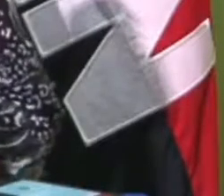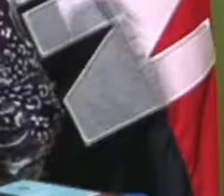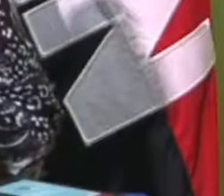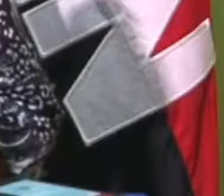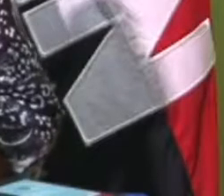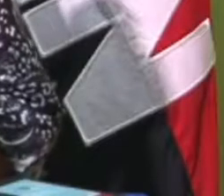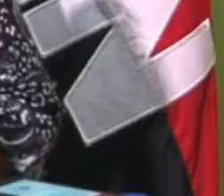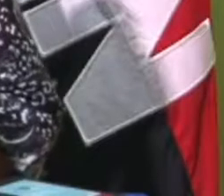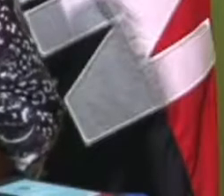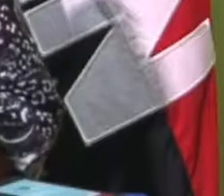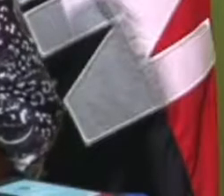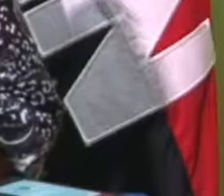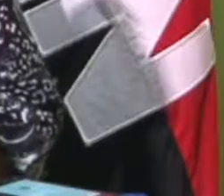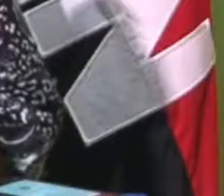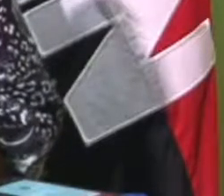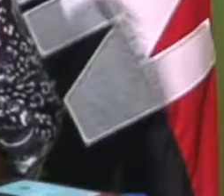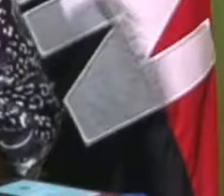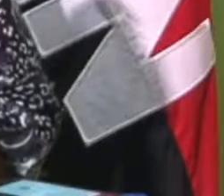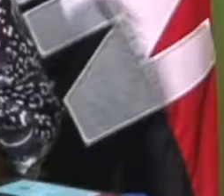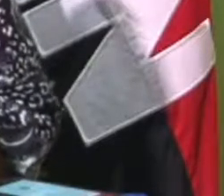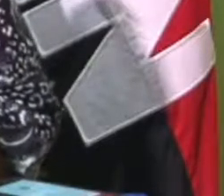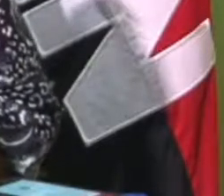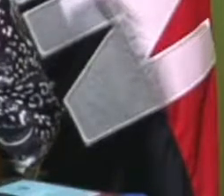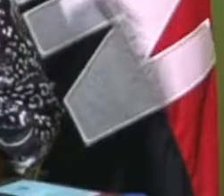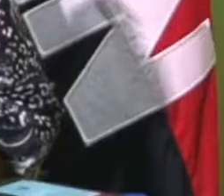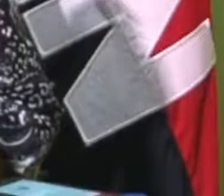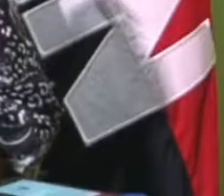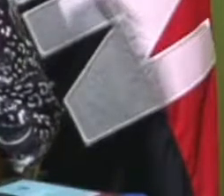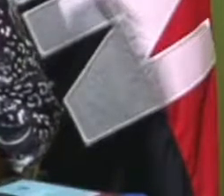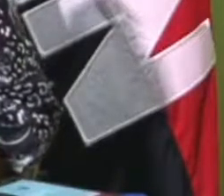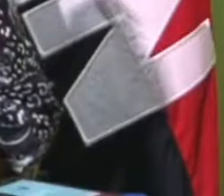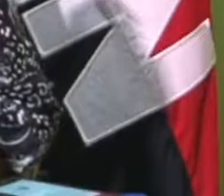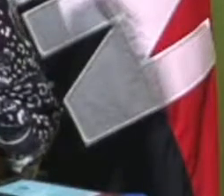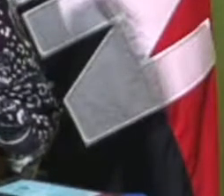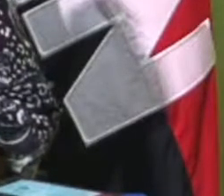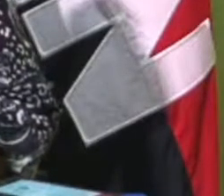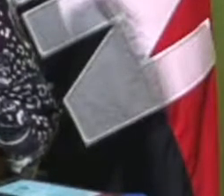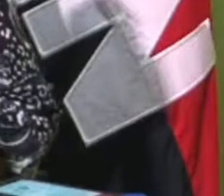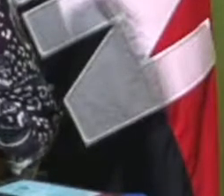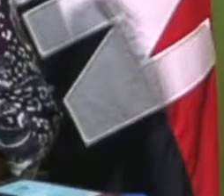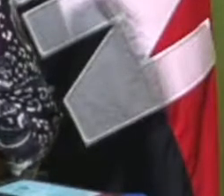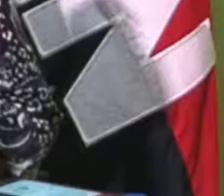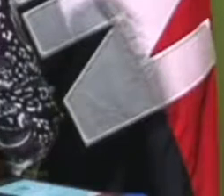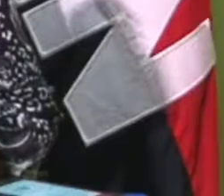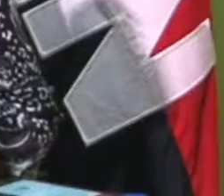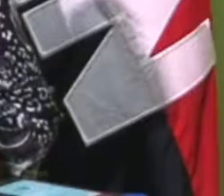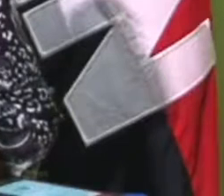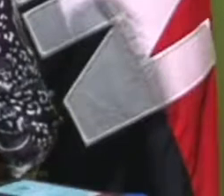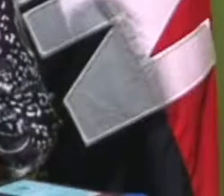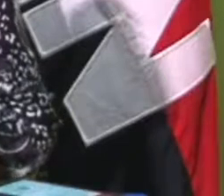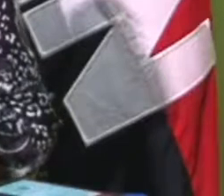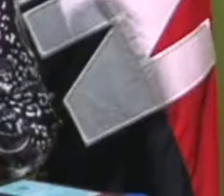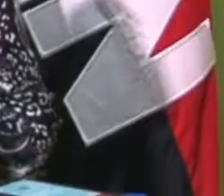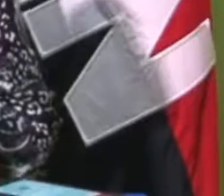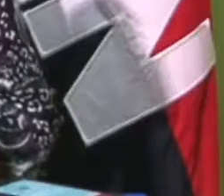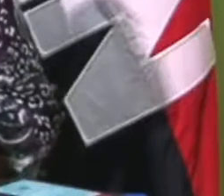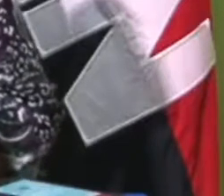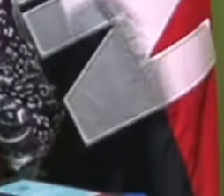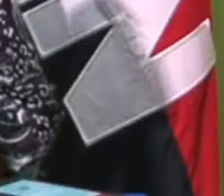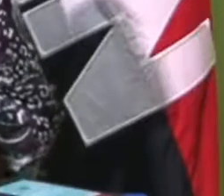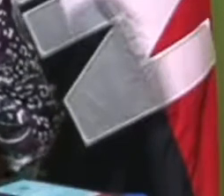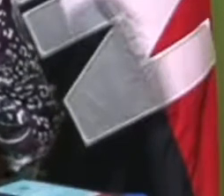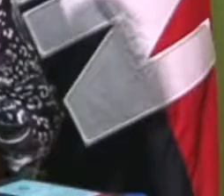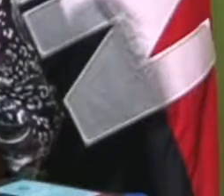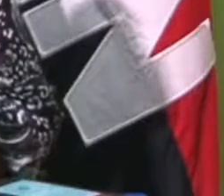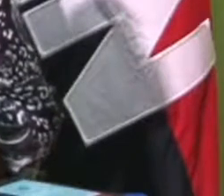y Estonia. Hasta el momento, a nivel de la región de las Américas, solo tenemos 3 países que han confirmado casos de coronavirus, que